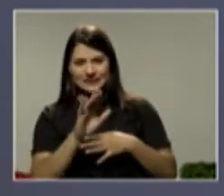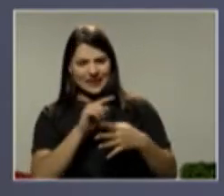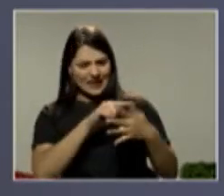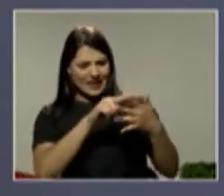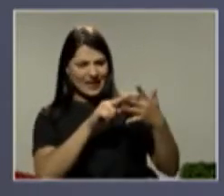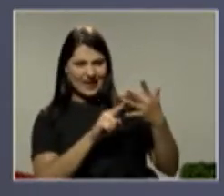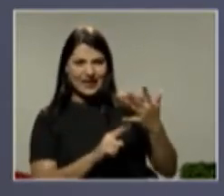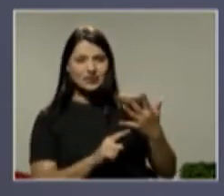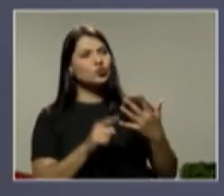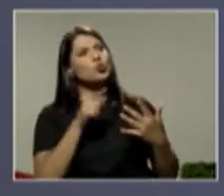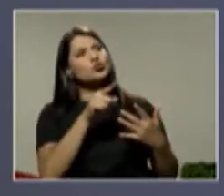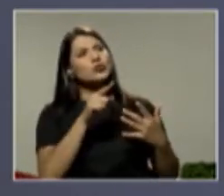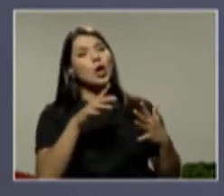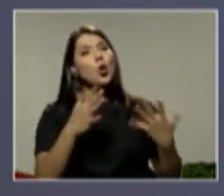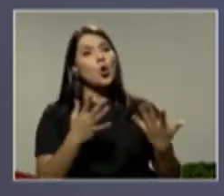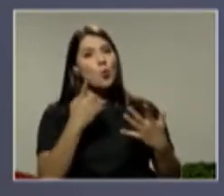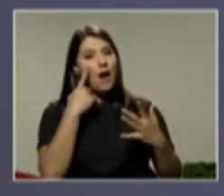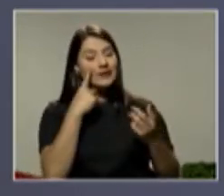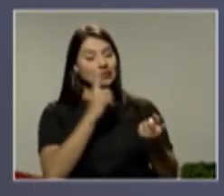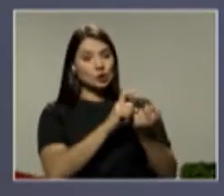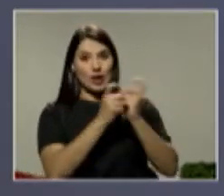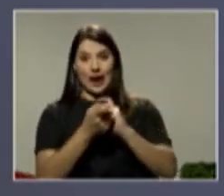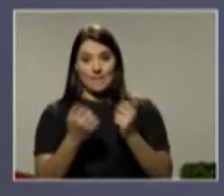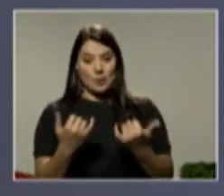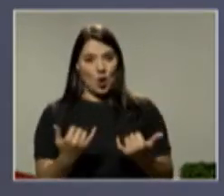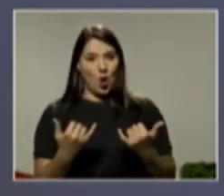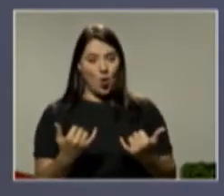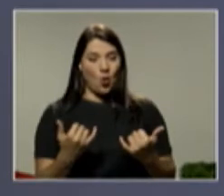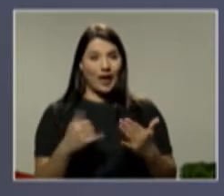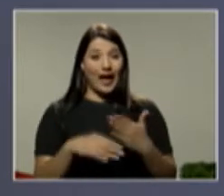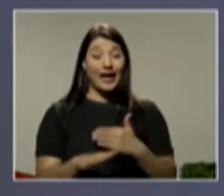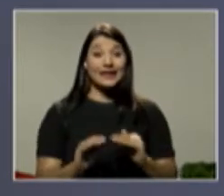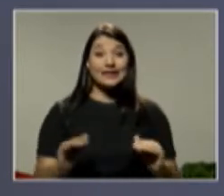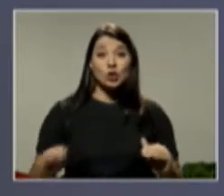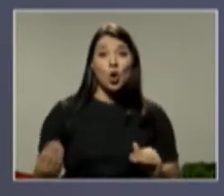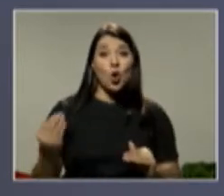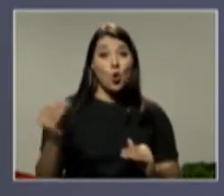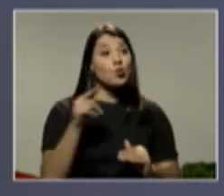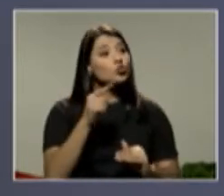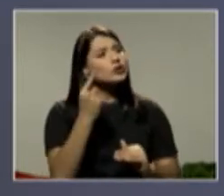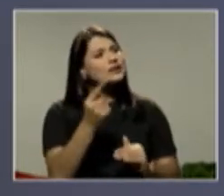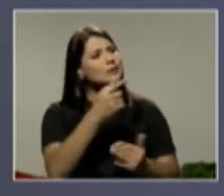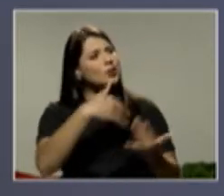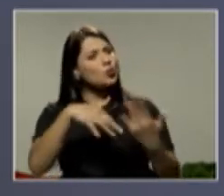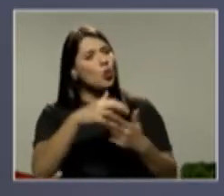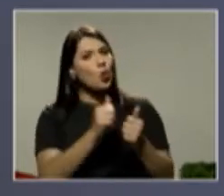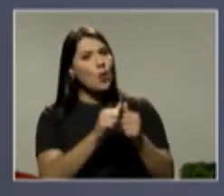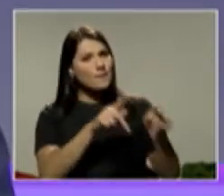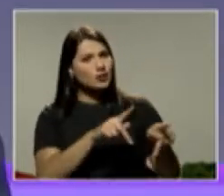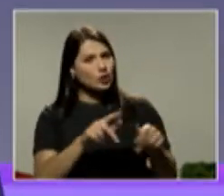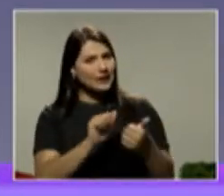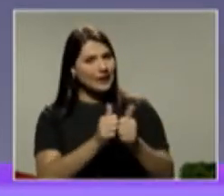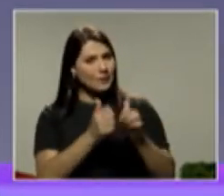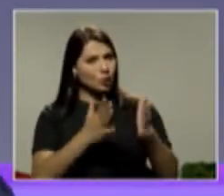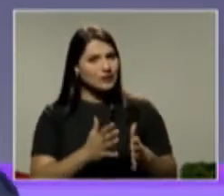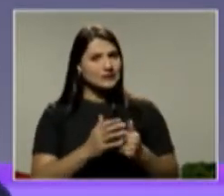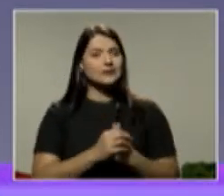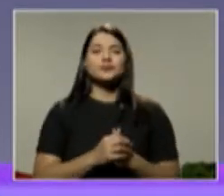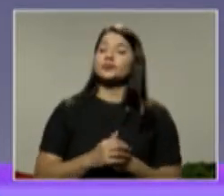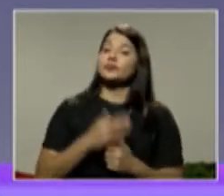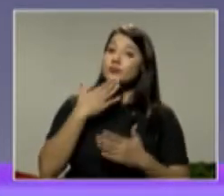es entrenador y que trabaja de manera constante con gente relacionada al deporte? Bueno,